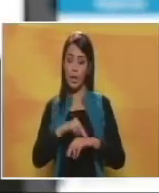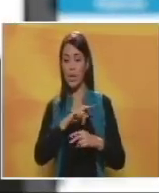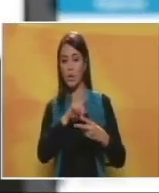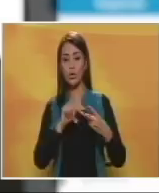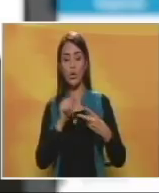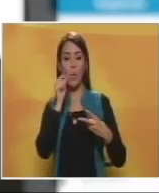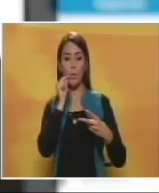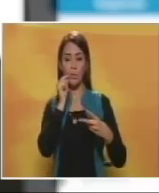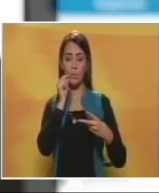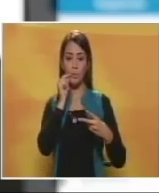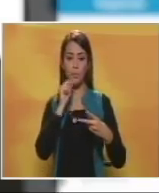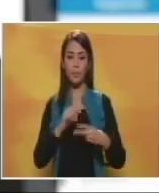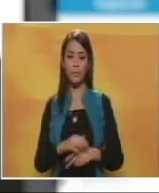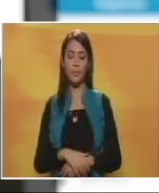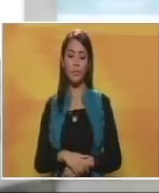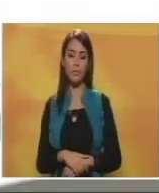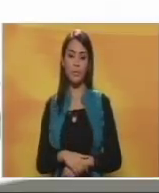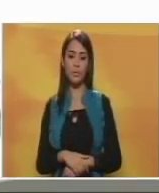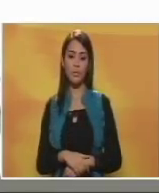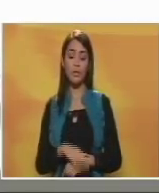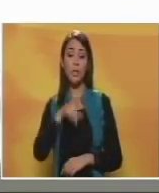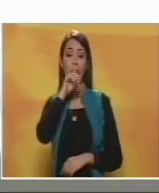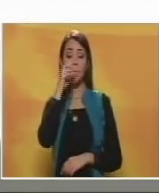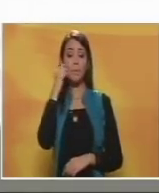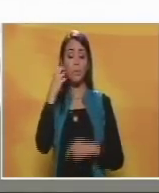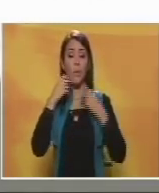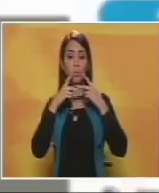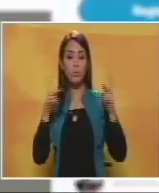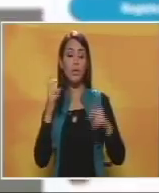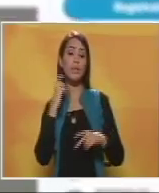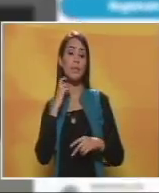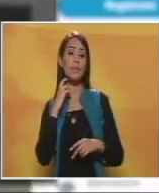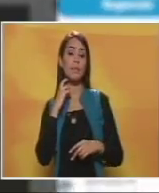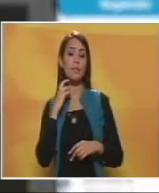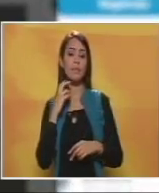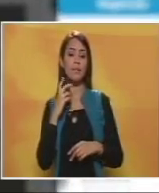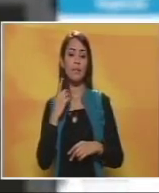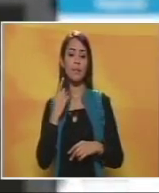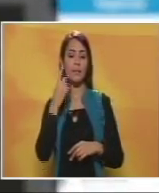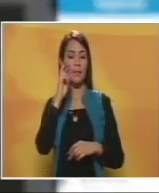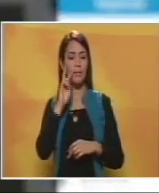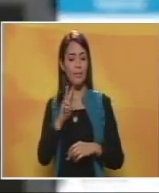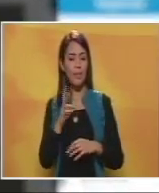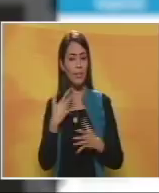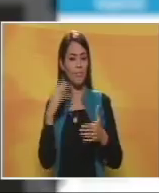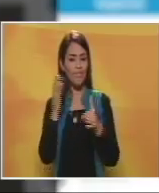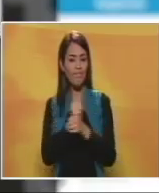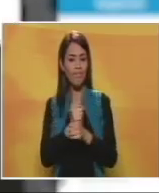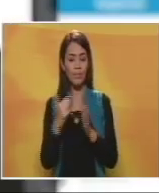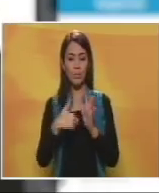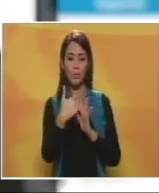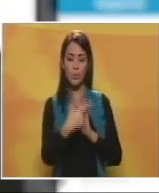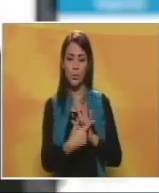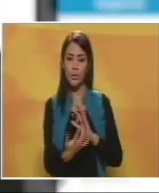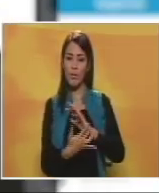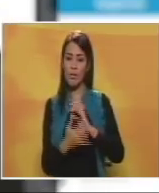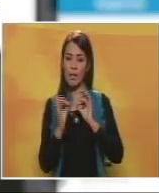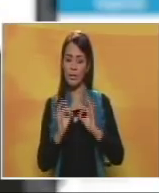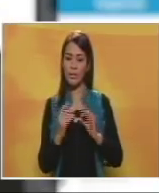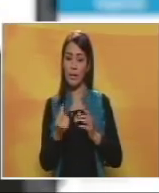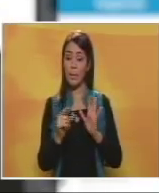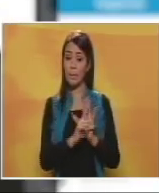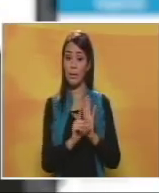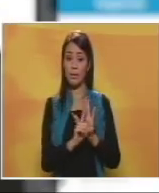Adrián Velázquez Figueroa. Y a través de su cuenta en Twitter, Saab indicó que les detectaron innumerables técnicas de legitimación de